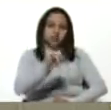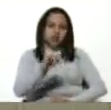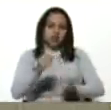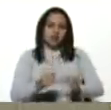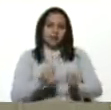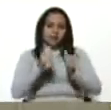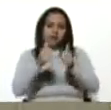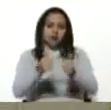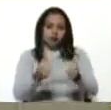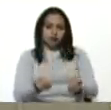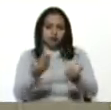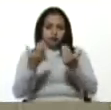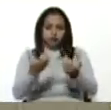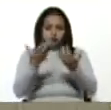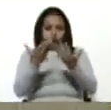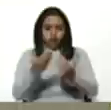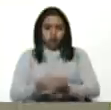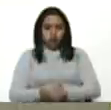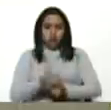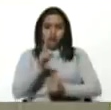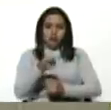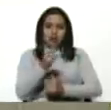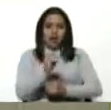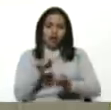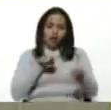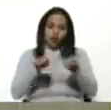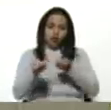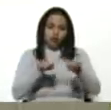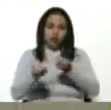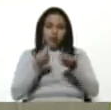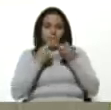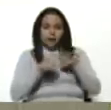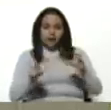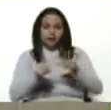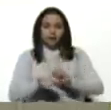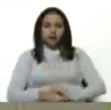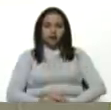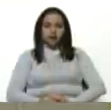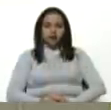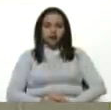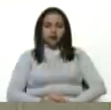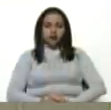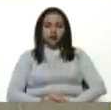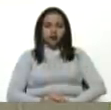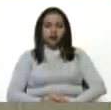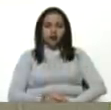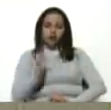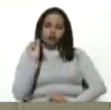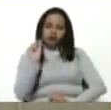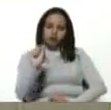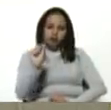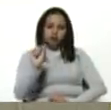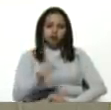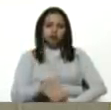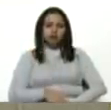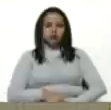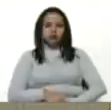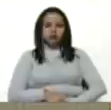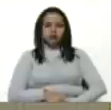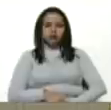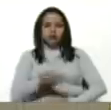pequeño, afortunadamente, que está bajo control, pero que sin duda representa un punto donde